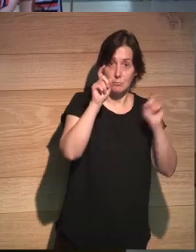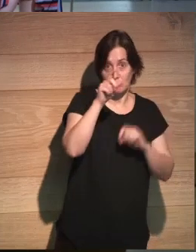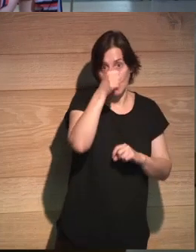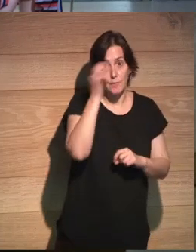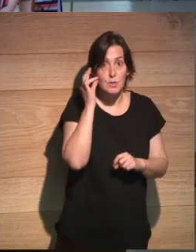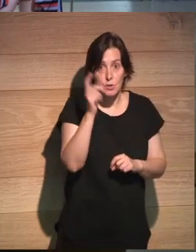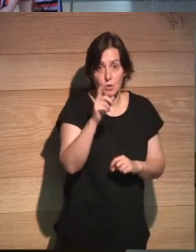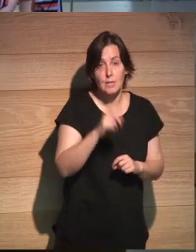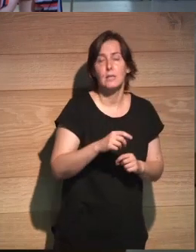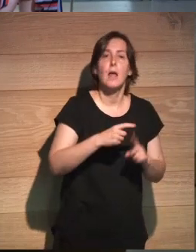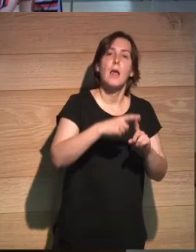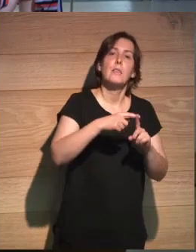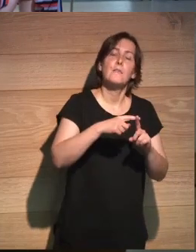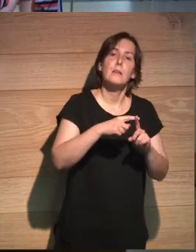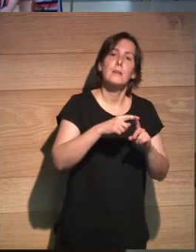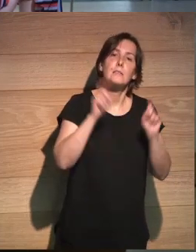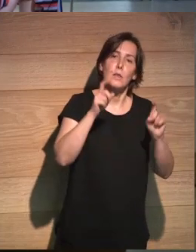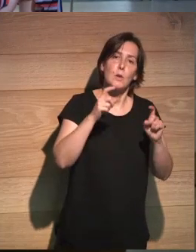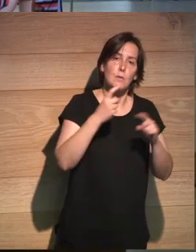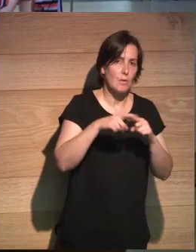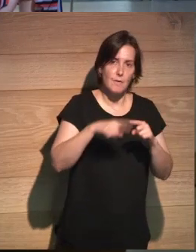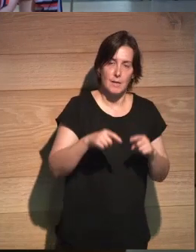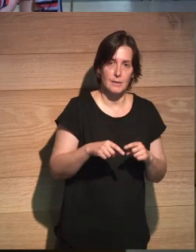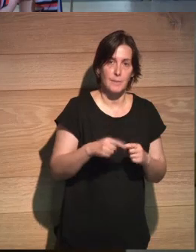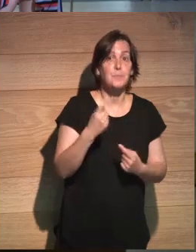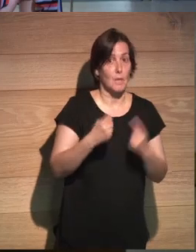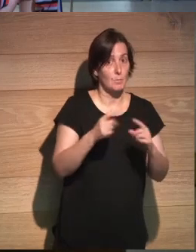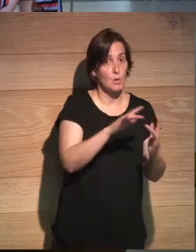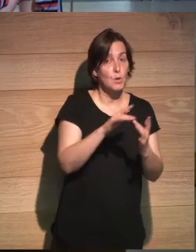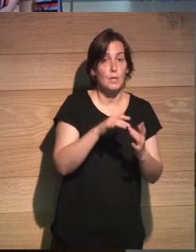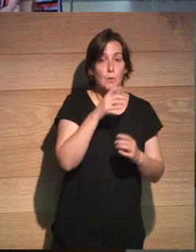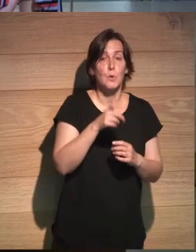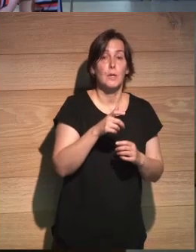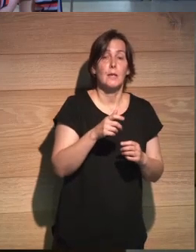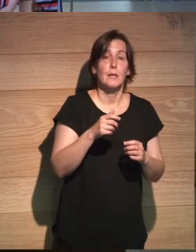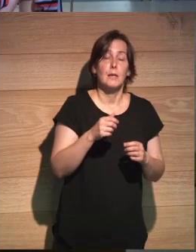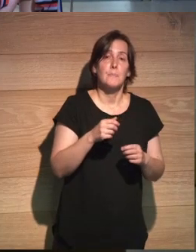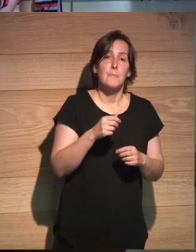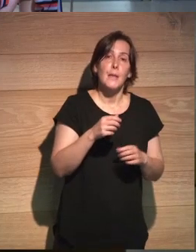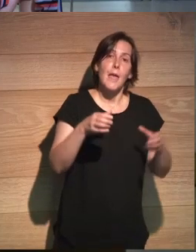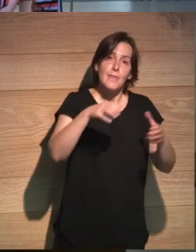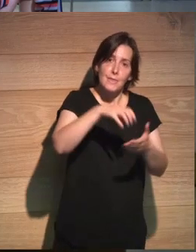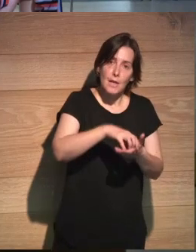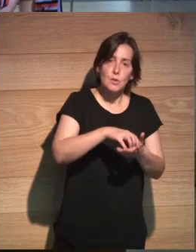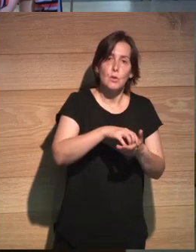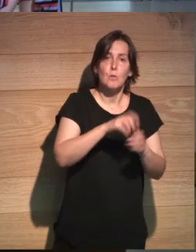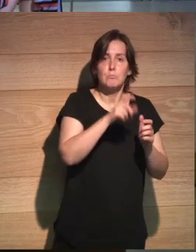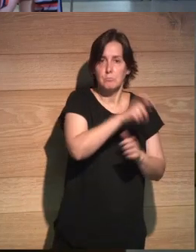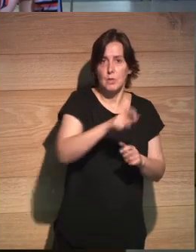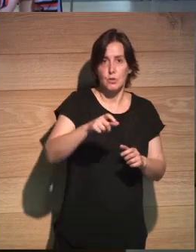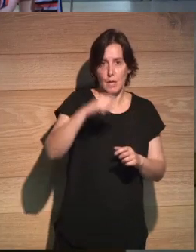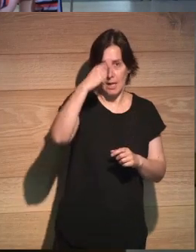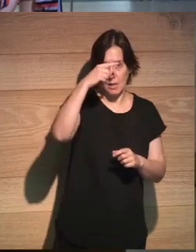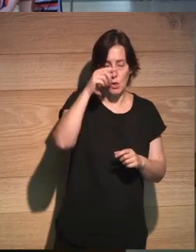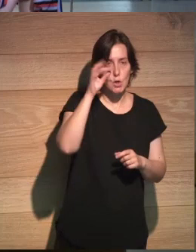en diferentes niveles educativos, y muchas veces llegamos porque dentro de ese personal docente están parte de los mejores consumidores